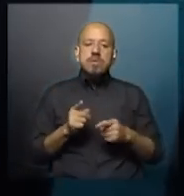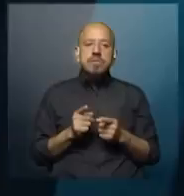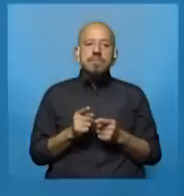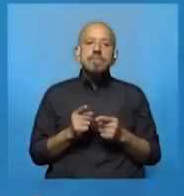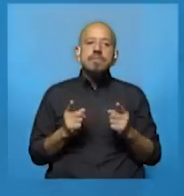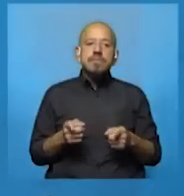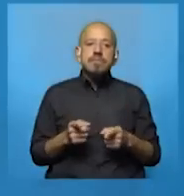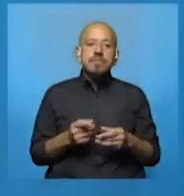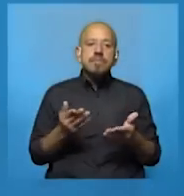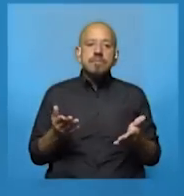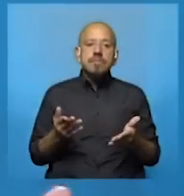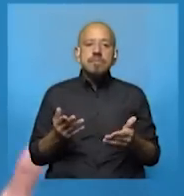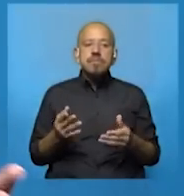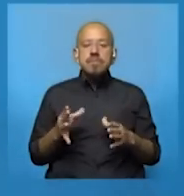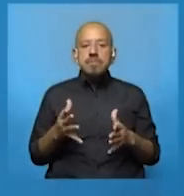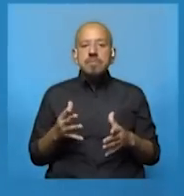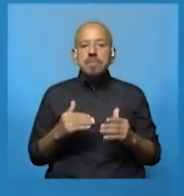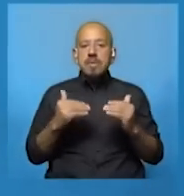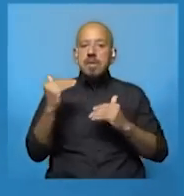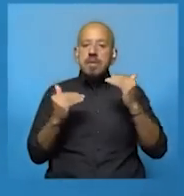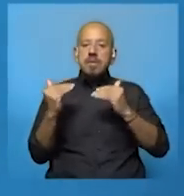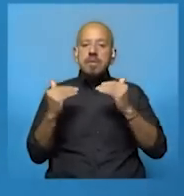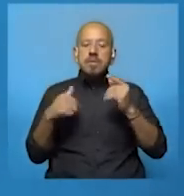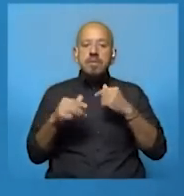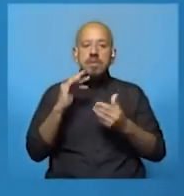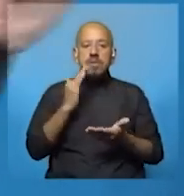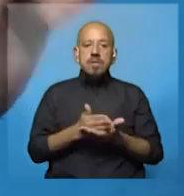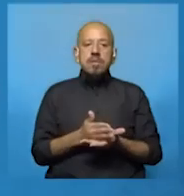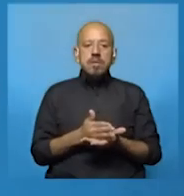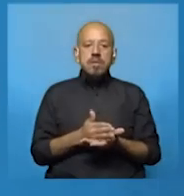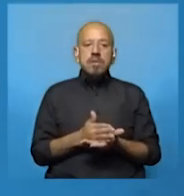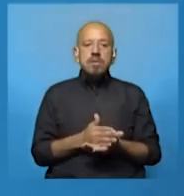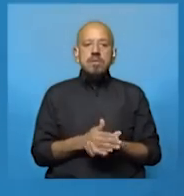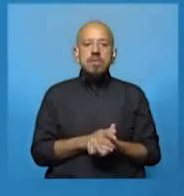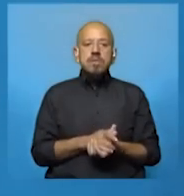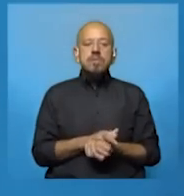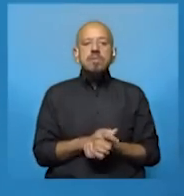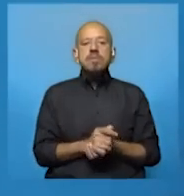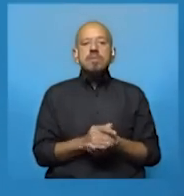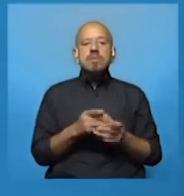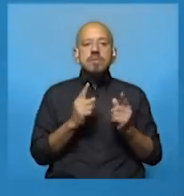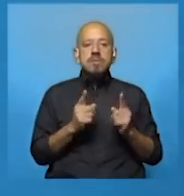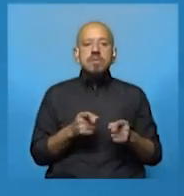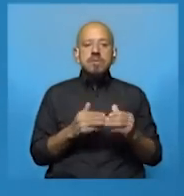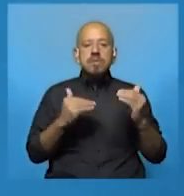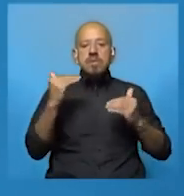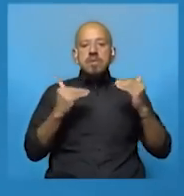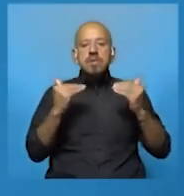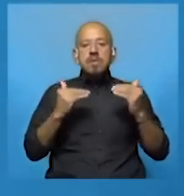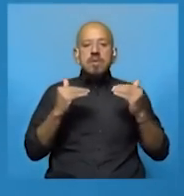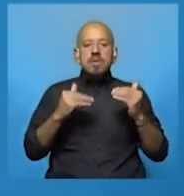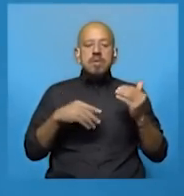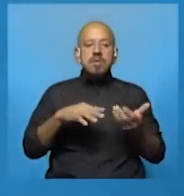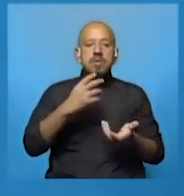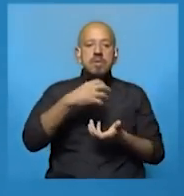digamos dispara esa reflexión sobre la desigualdad de la distribución de los castigos que también tiene que ver con otras cosas en la desigualdad de la distribución de